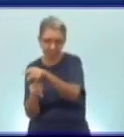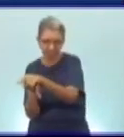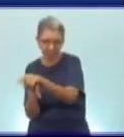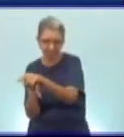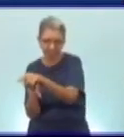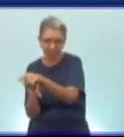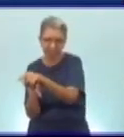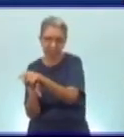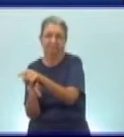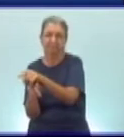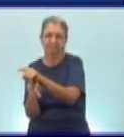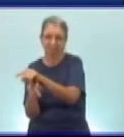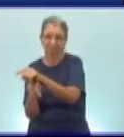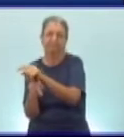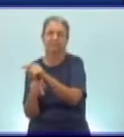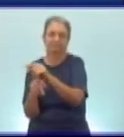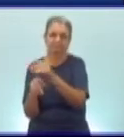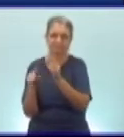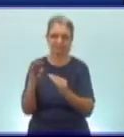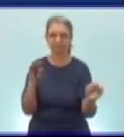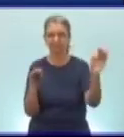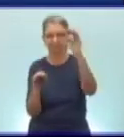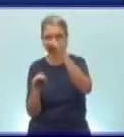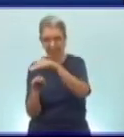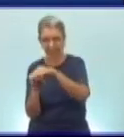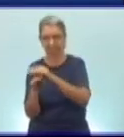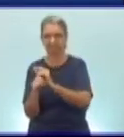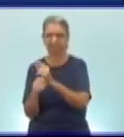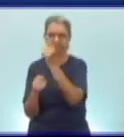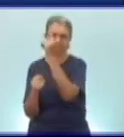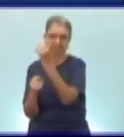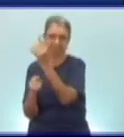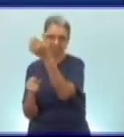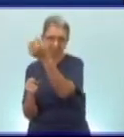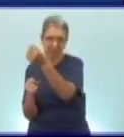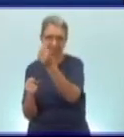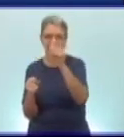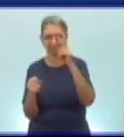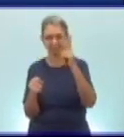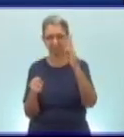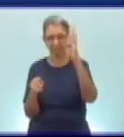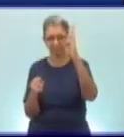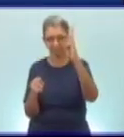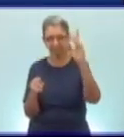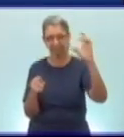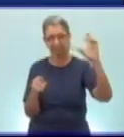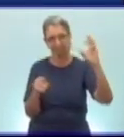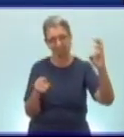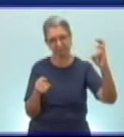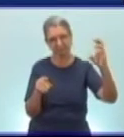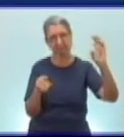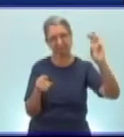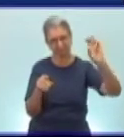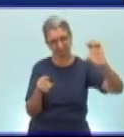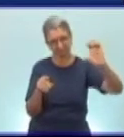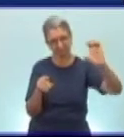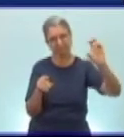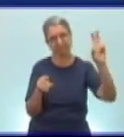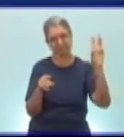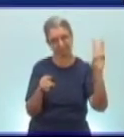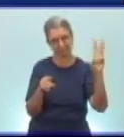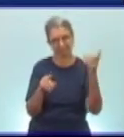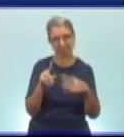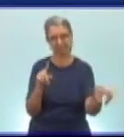vez vuelve a la posición A de donde mismo comenzamos la oscilación. Quiere decir que el análisis energético tiene